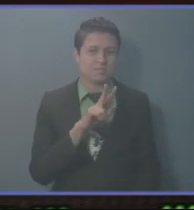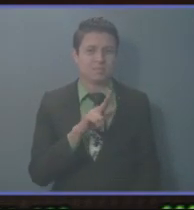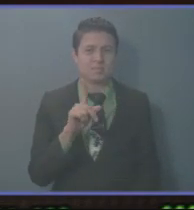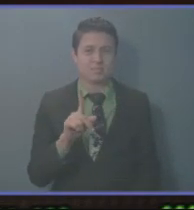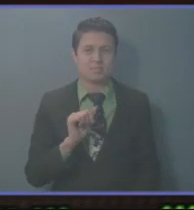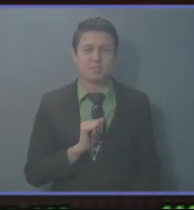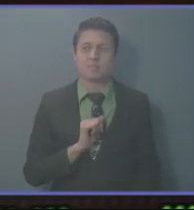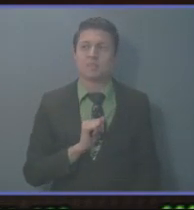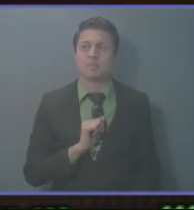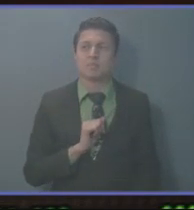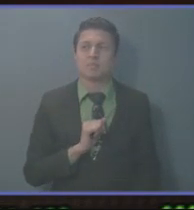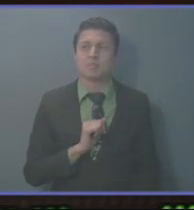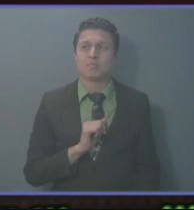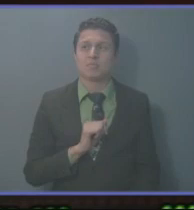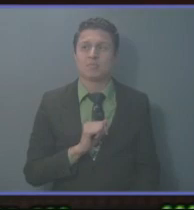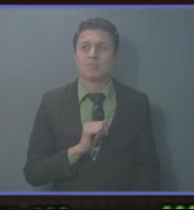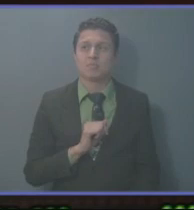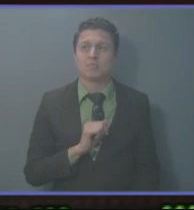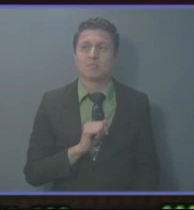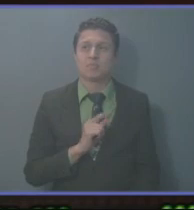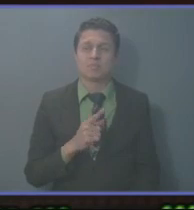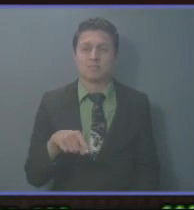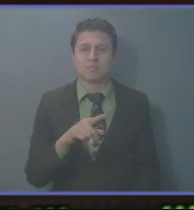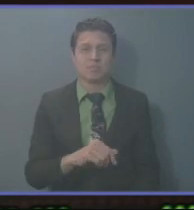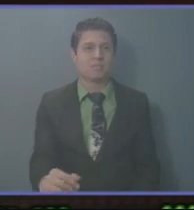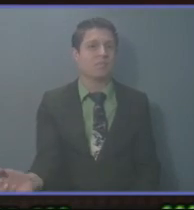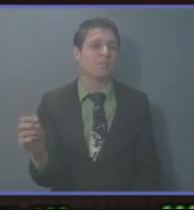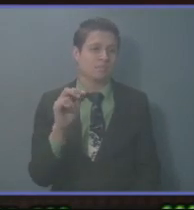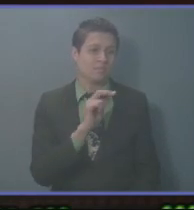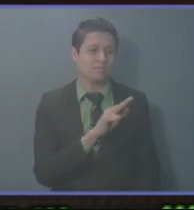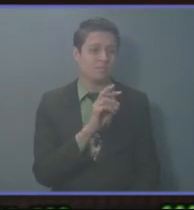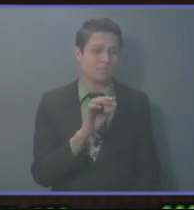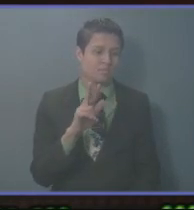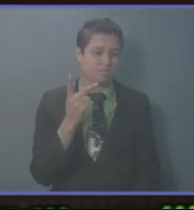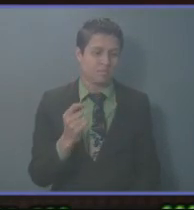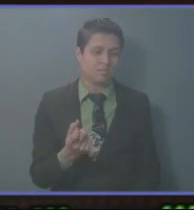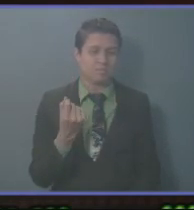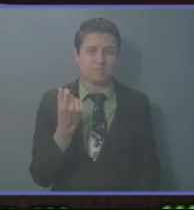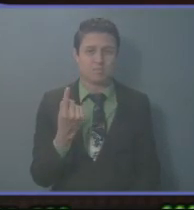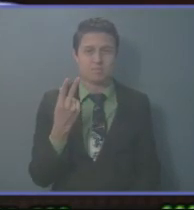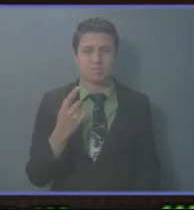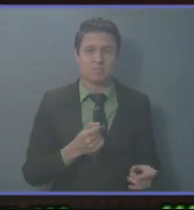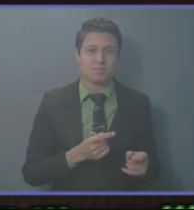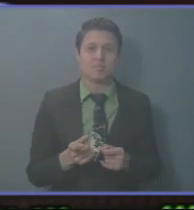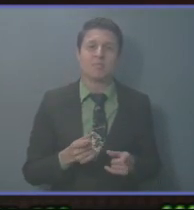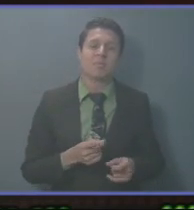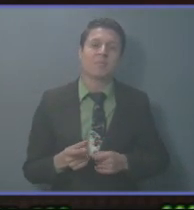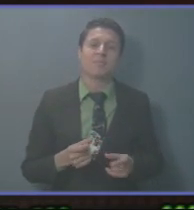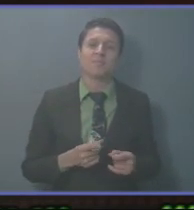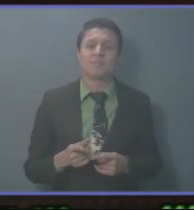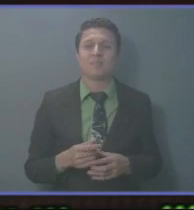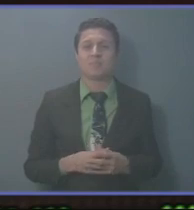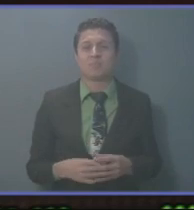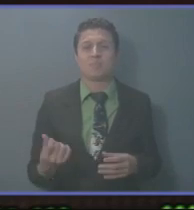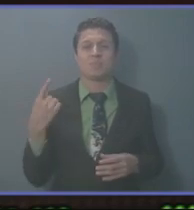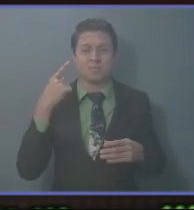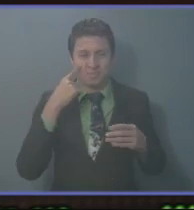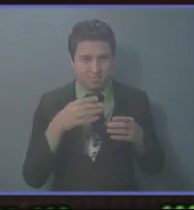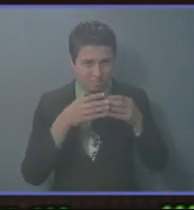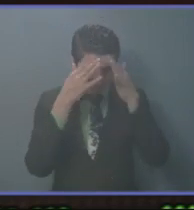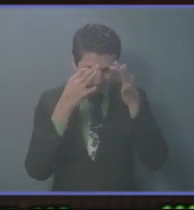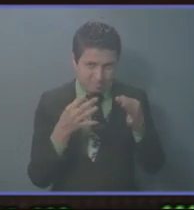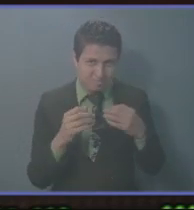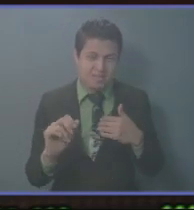231. Tomo 373 del 11 de diciembre del 2006 y el Decreto